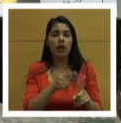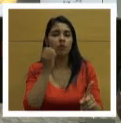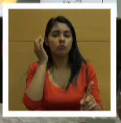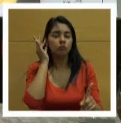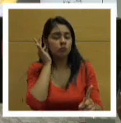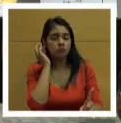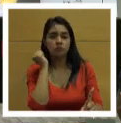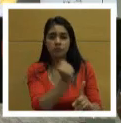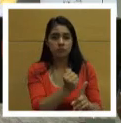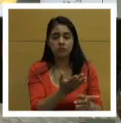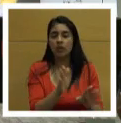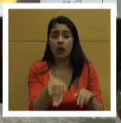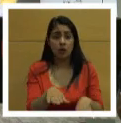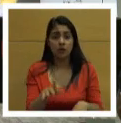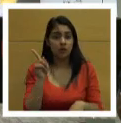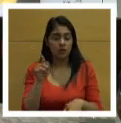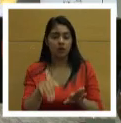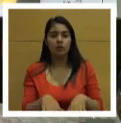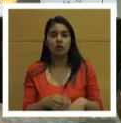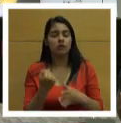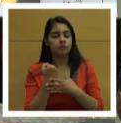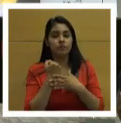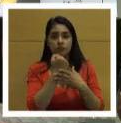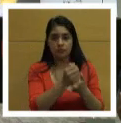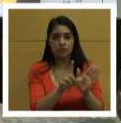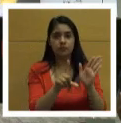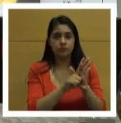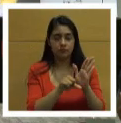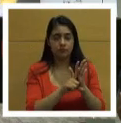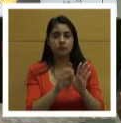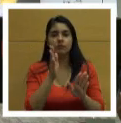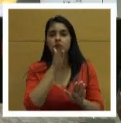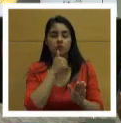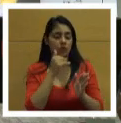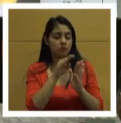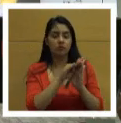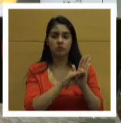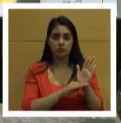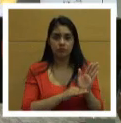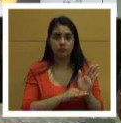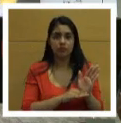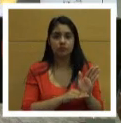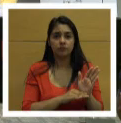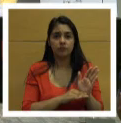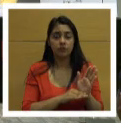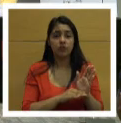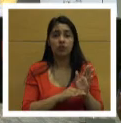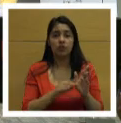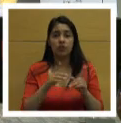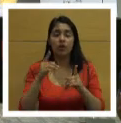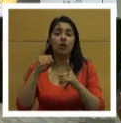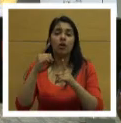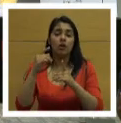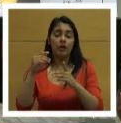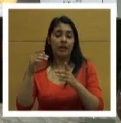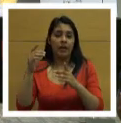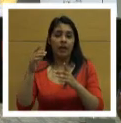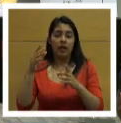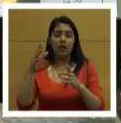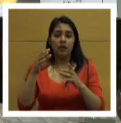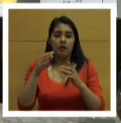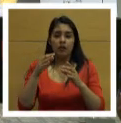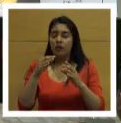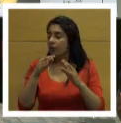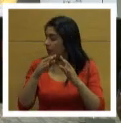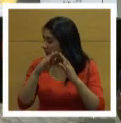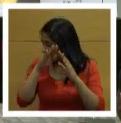ayuda de ella, legal. En este caso sí, no hay un protocolo desde el punto de vista externo, es un protocolo interno, pero nosotros igual lo